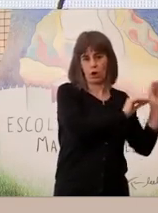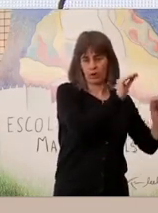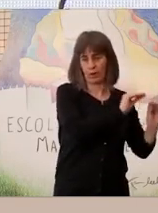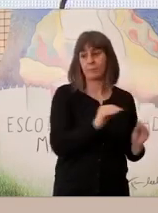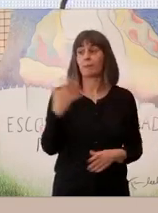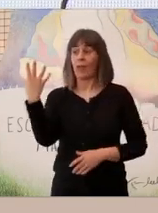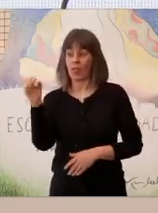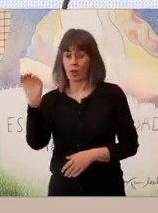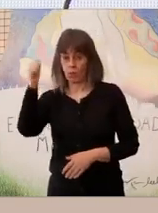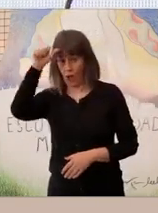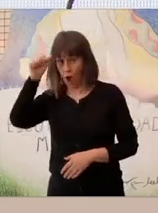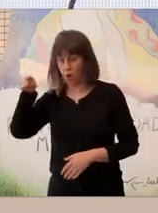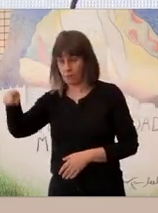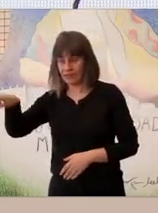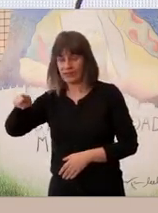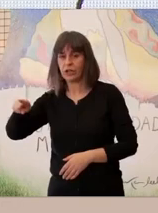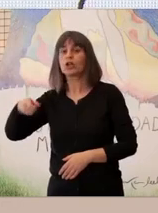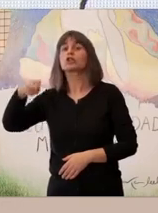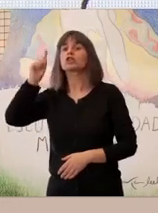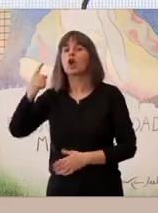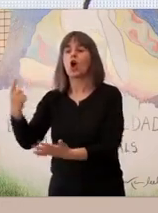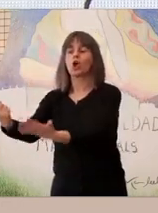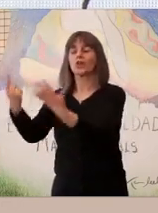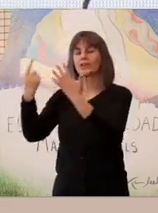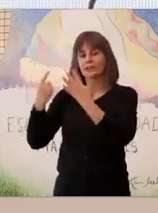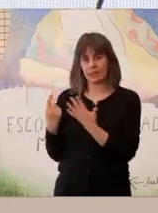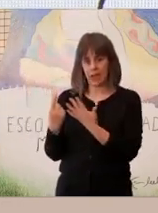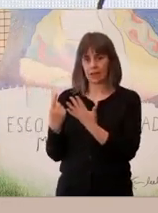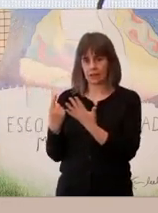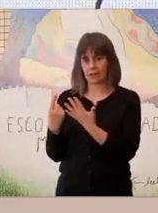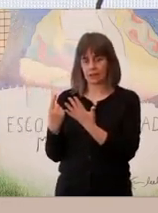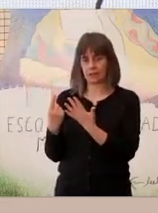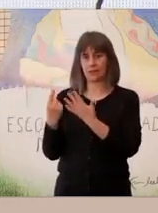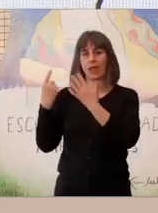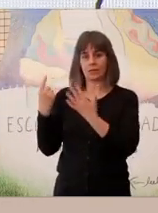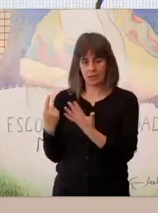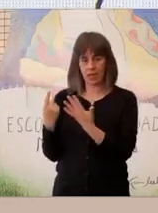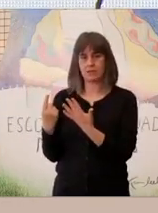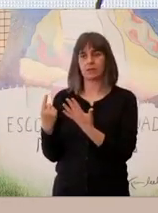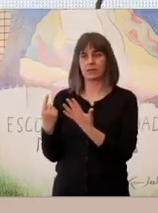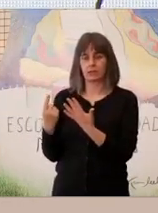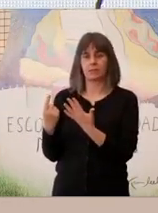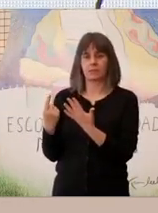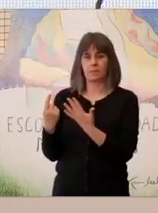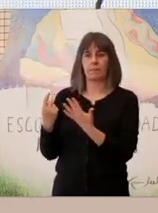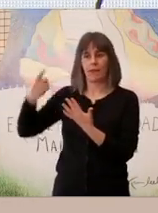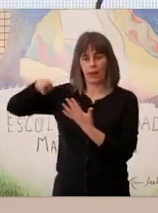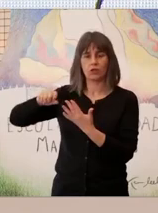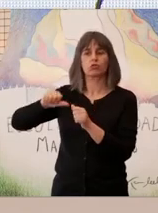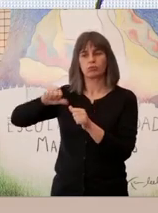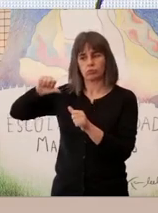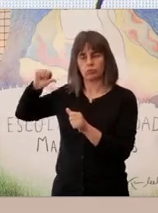50, solamente en 6 ocasiones, bueno, solamente son muchas, pero quiero decir, en 6 ocasiones, los feminicidas